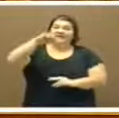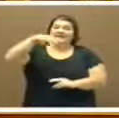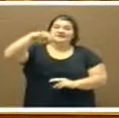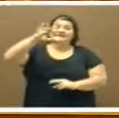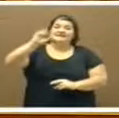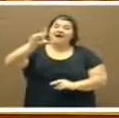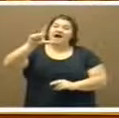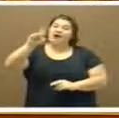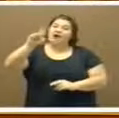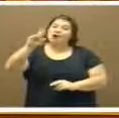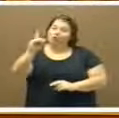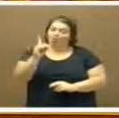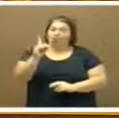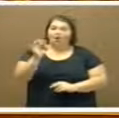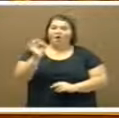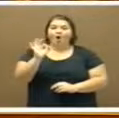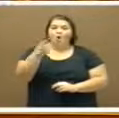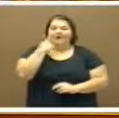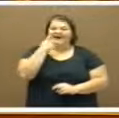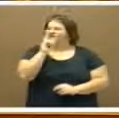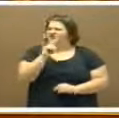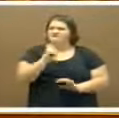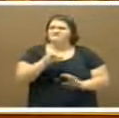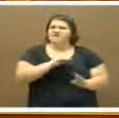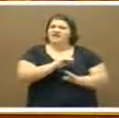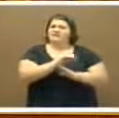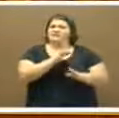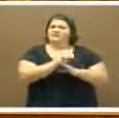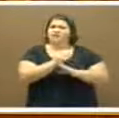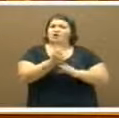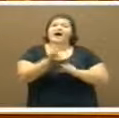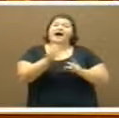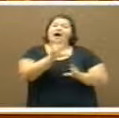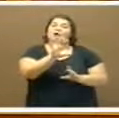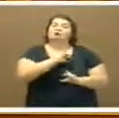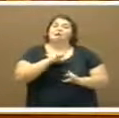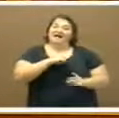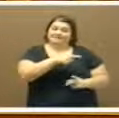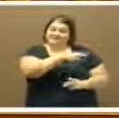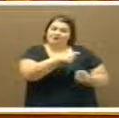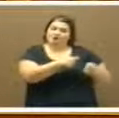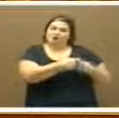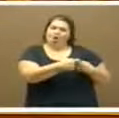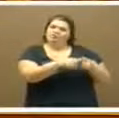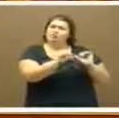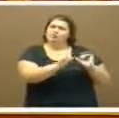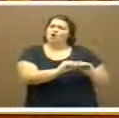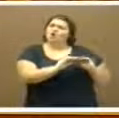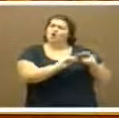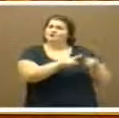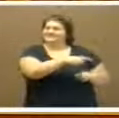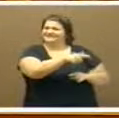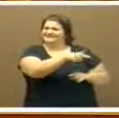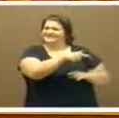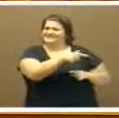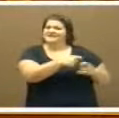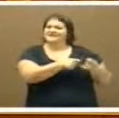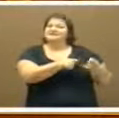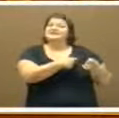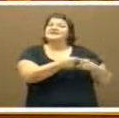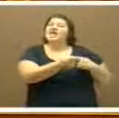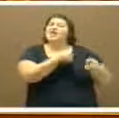bancario, sino con el modelo de financiación autonómica que negoció ese señor que estáis sentados. Ese modelo de financiación que negoció el